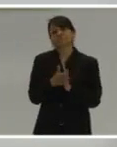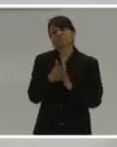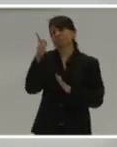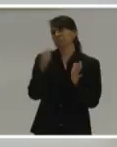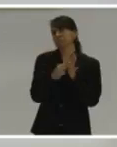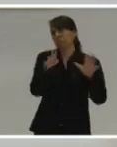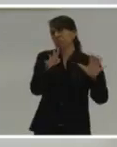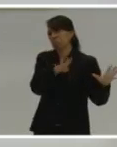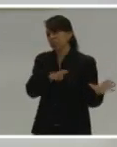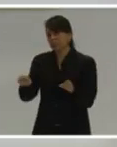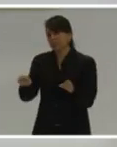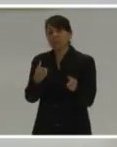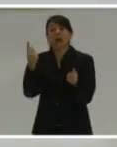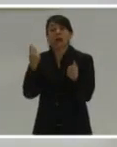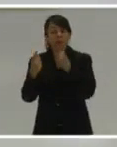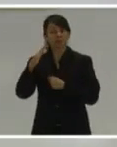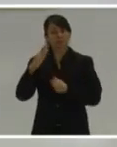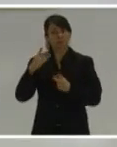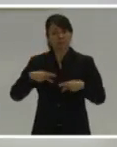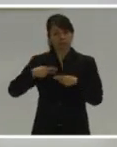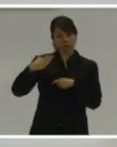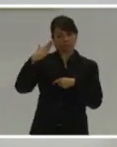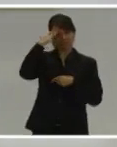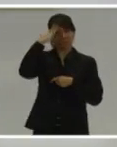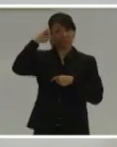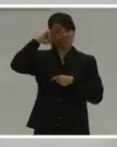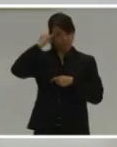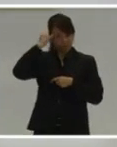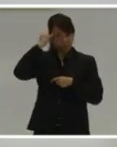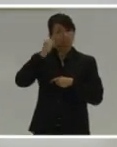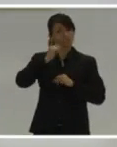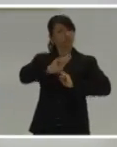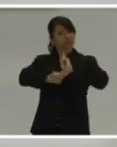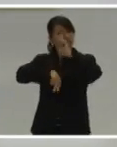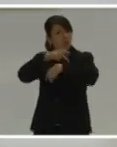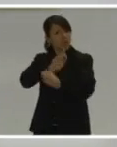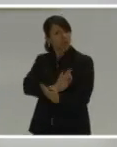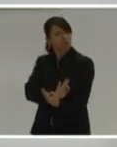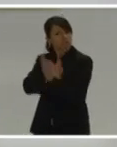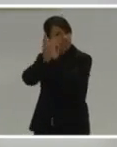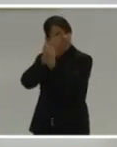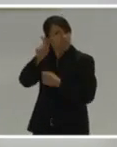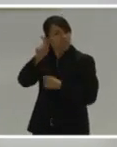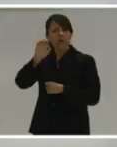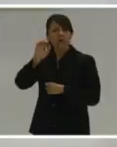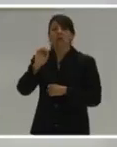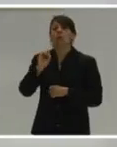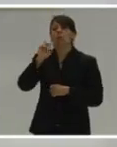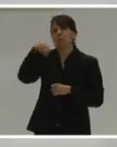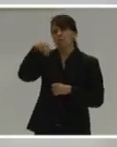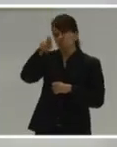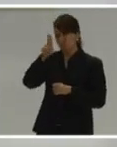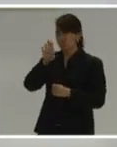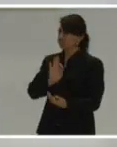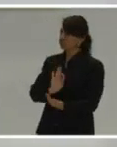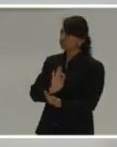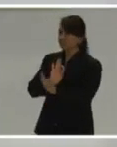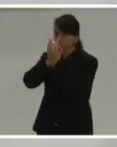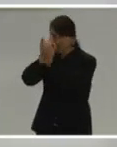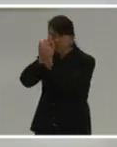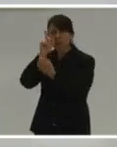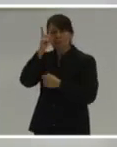líderes indígenas se presentaron ante las puertas de Naciones Unidas para presentar